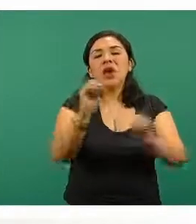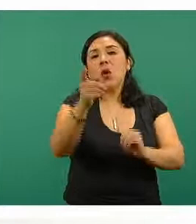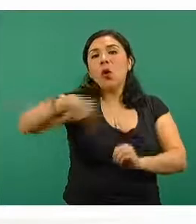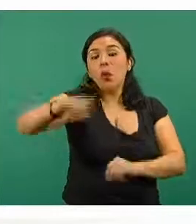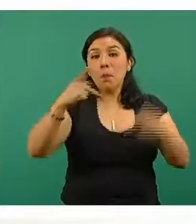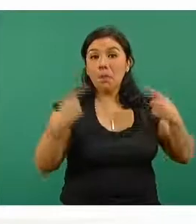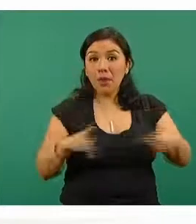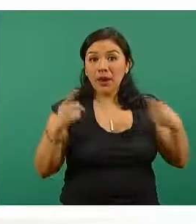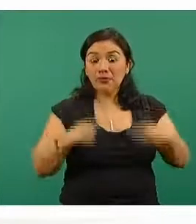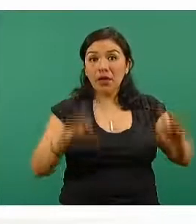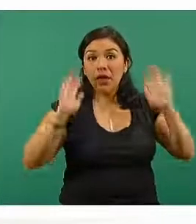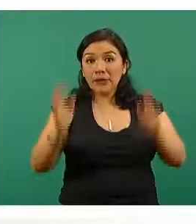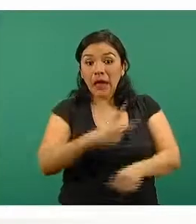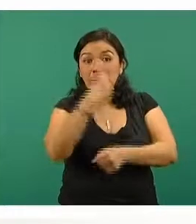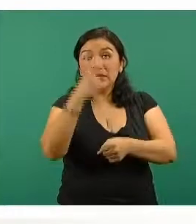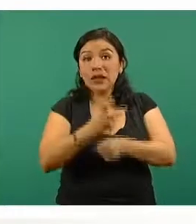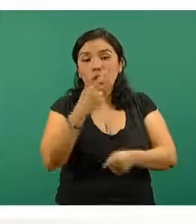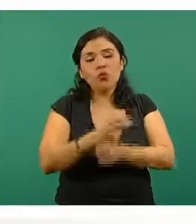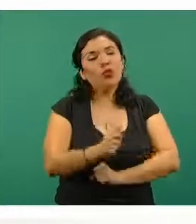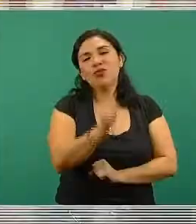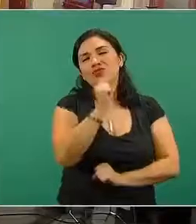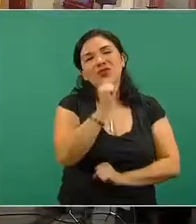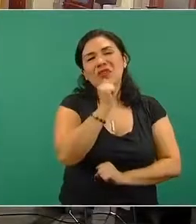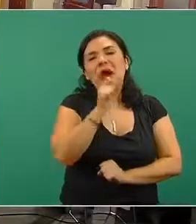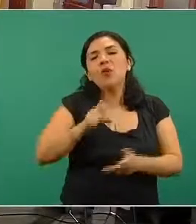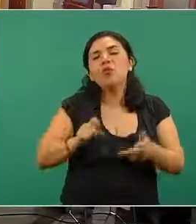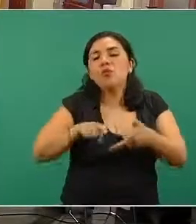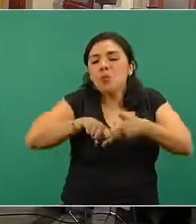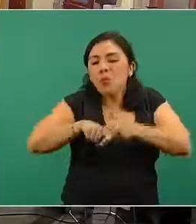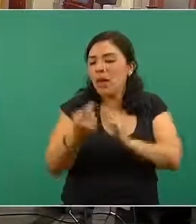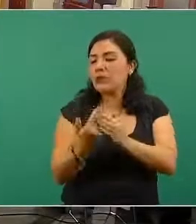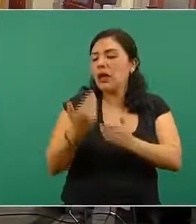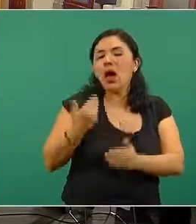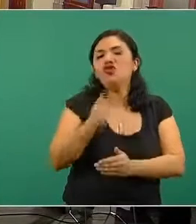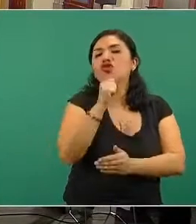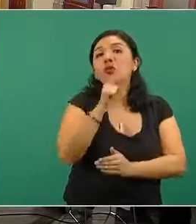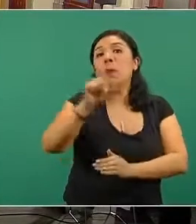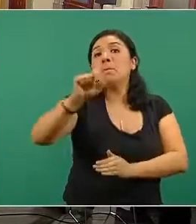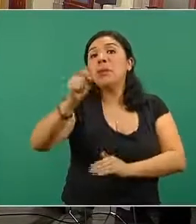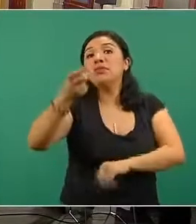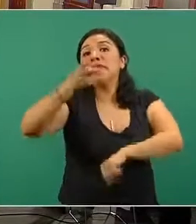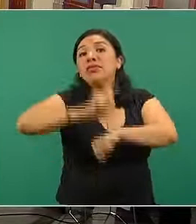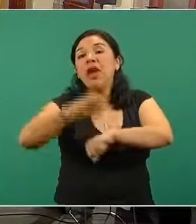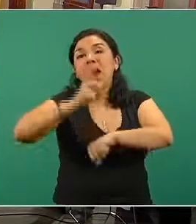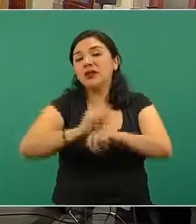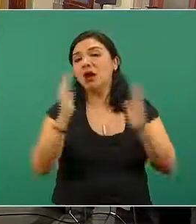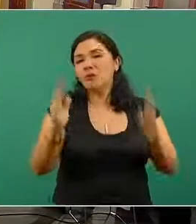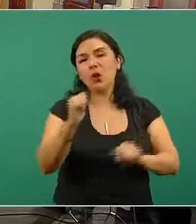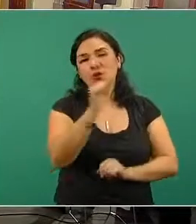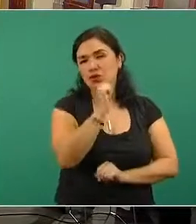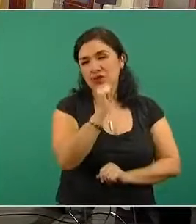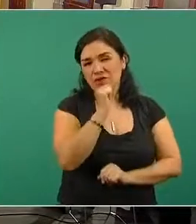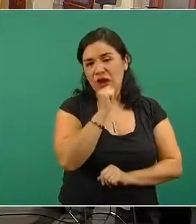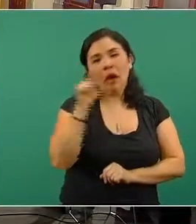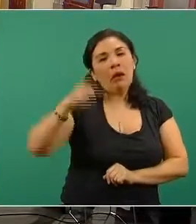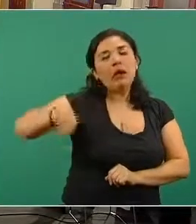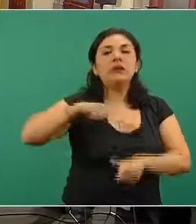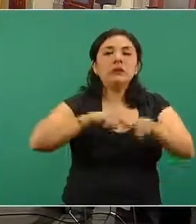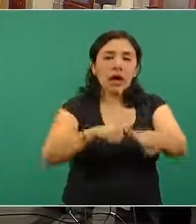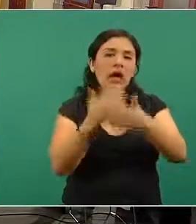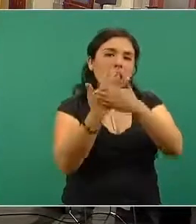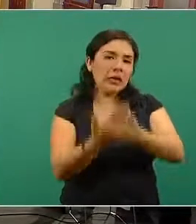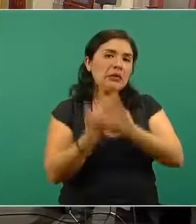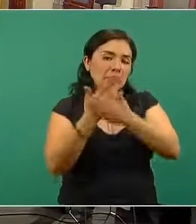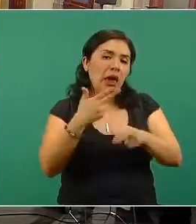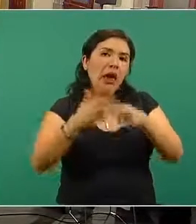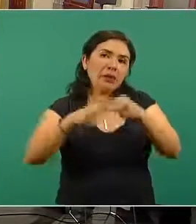personas que iniciamos en las últimas 2 semanas han cumplido en el periodo para una segunda dosis, y por lo tanto aún tenemos un